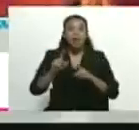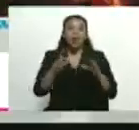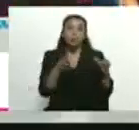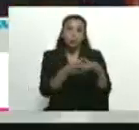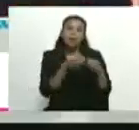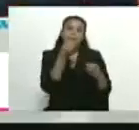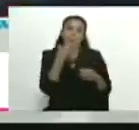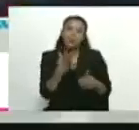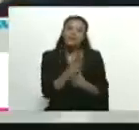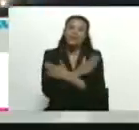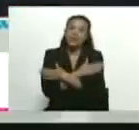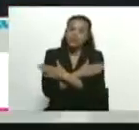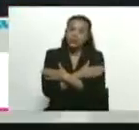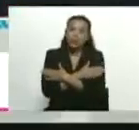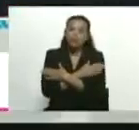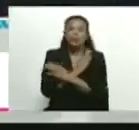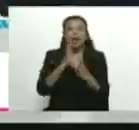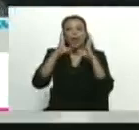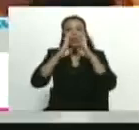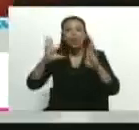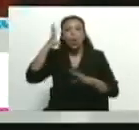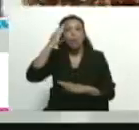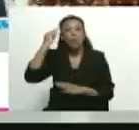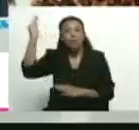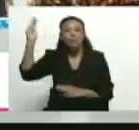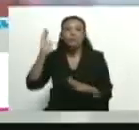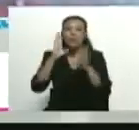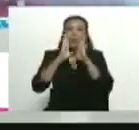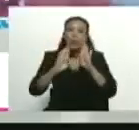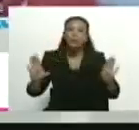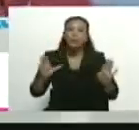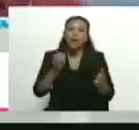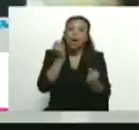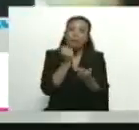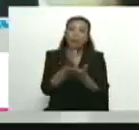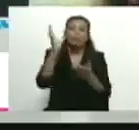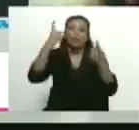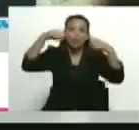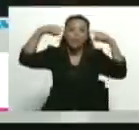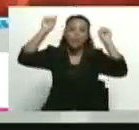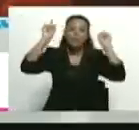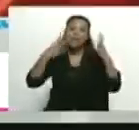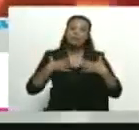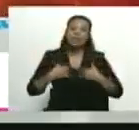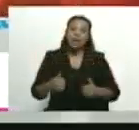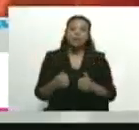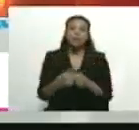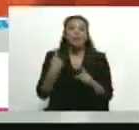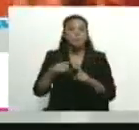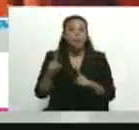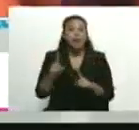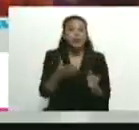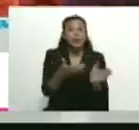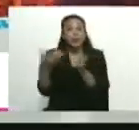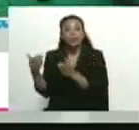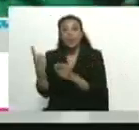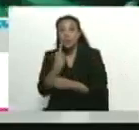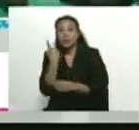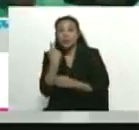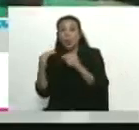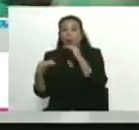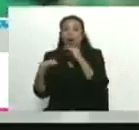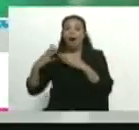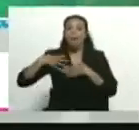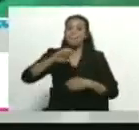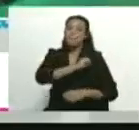muy bonito, los felicito, que Dios los bendiga, que les premie con mucho éxito y con mucha salud. Pero yo de este lado me veo muy solo, yo me traje unos